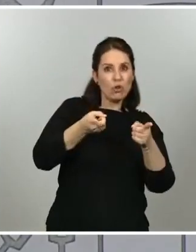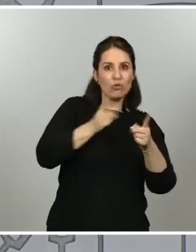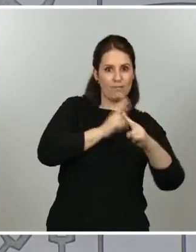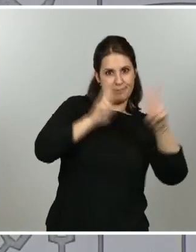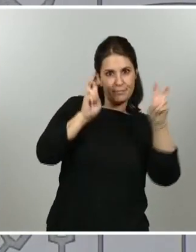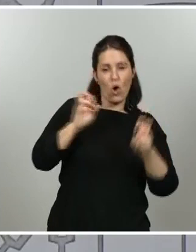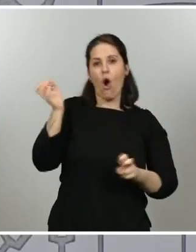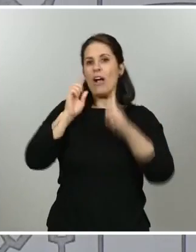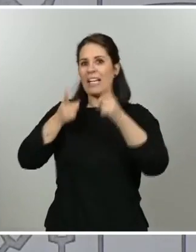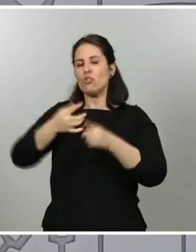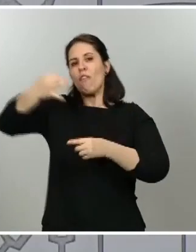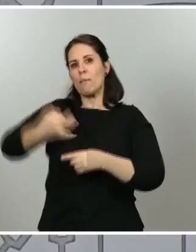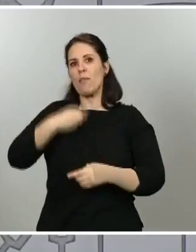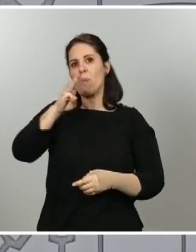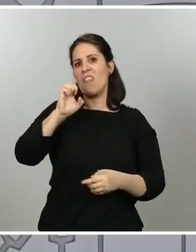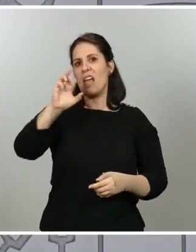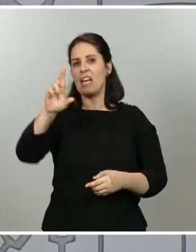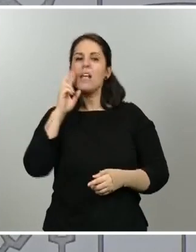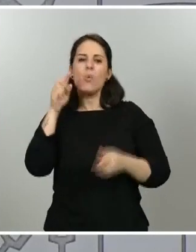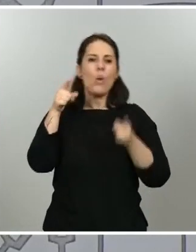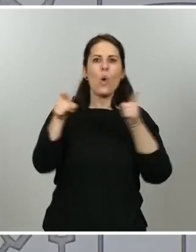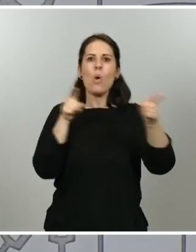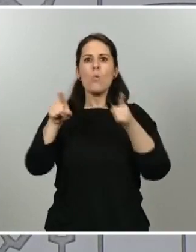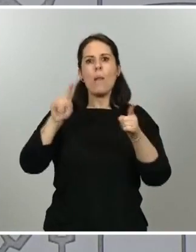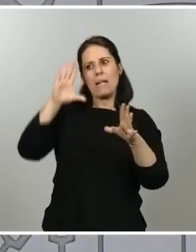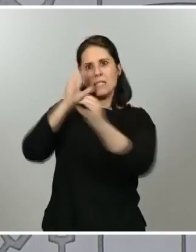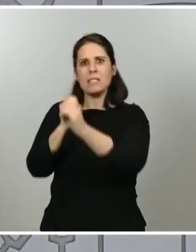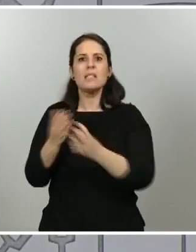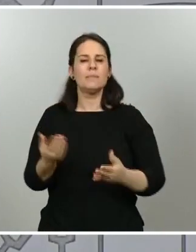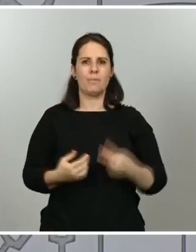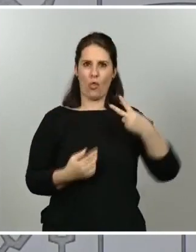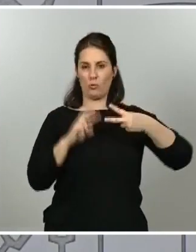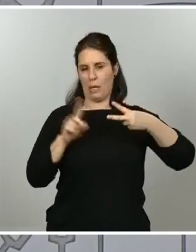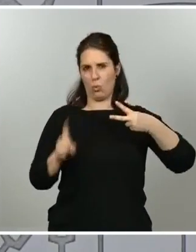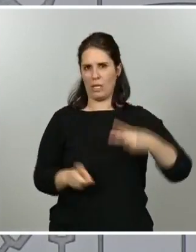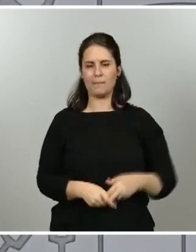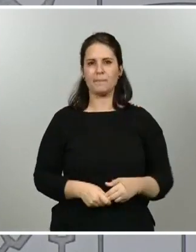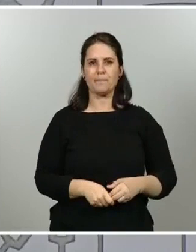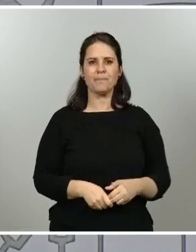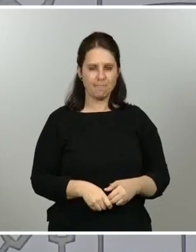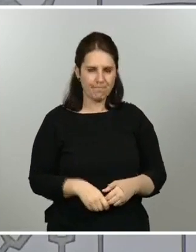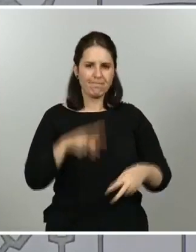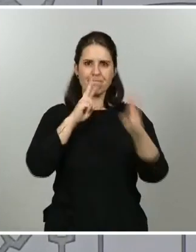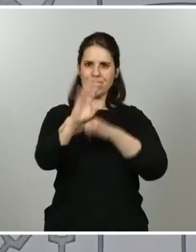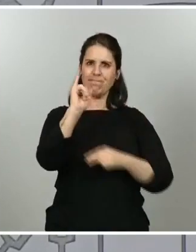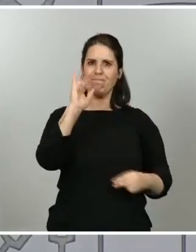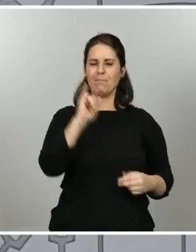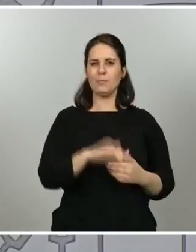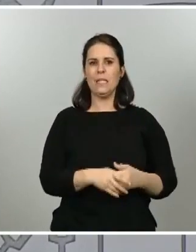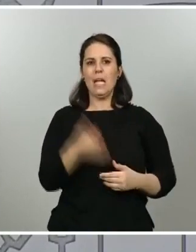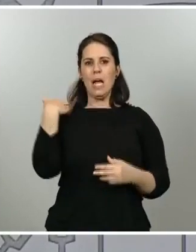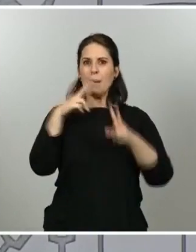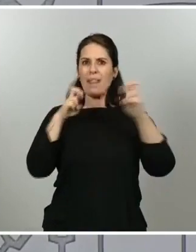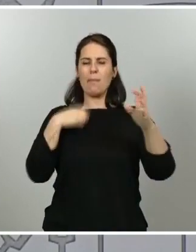con PCR? Sí. Estas dos primeras. Como les he comentado al principio, la serie de Madrid ha